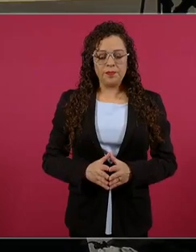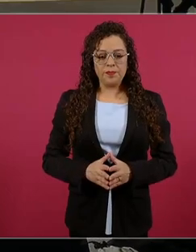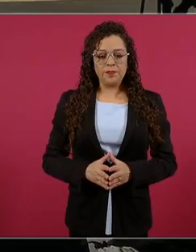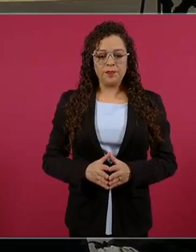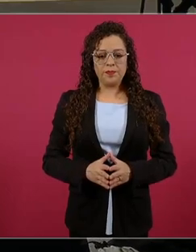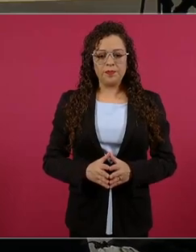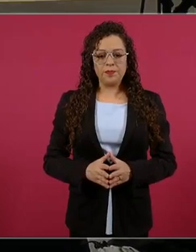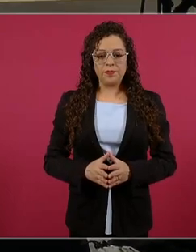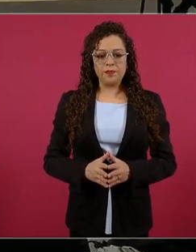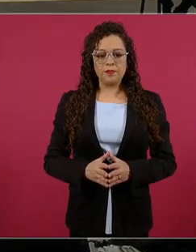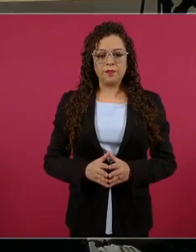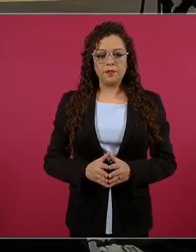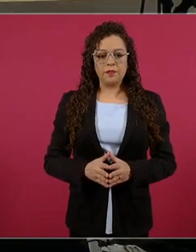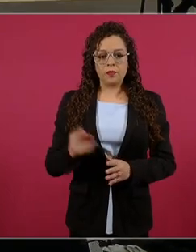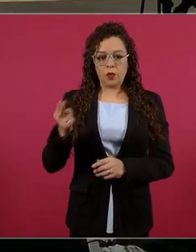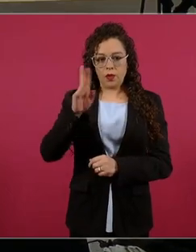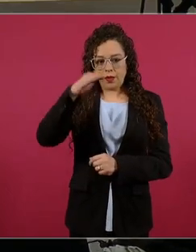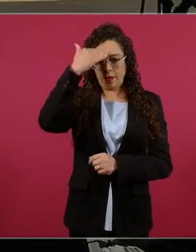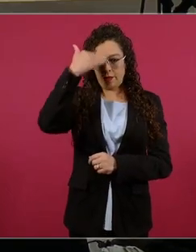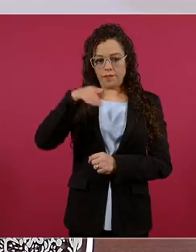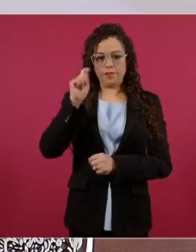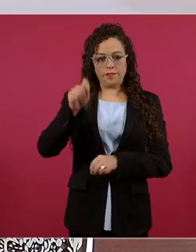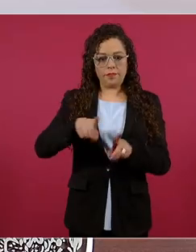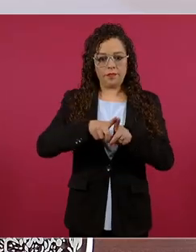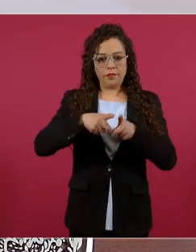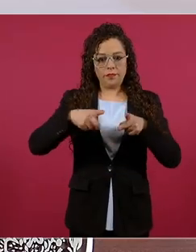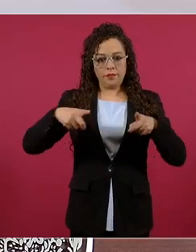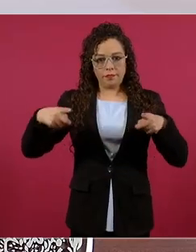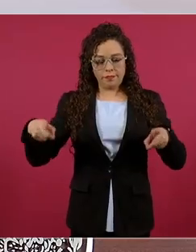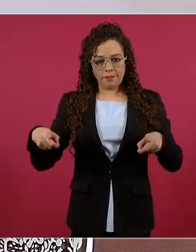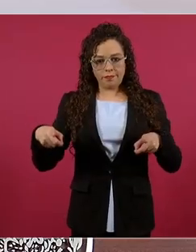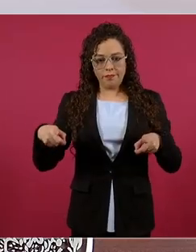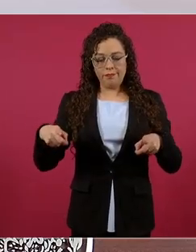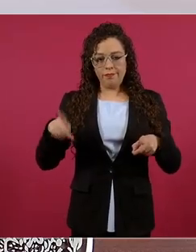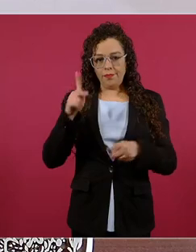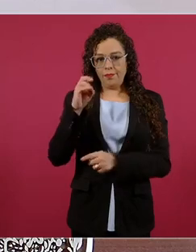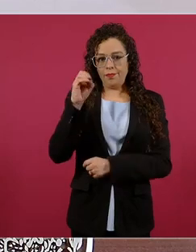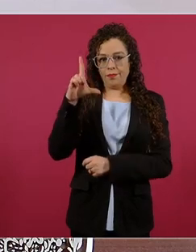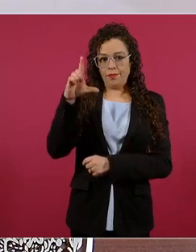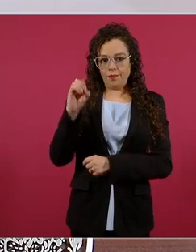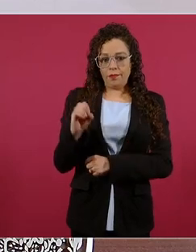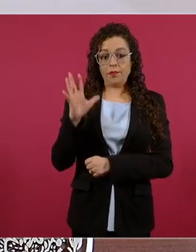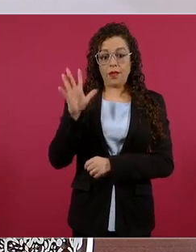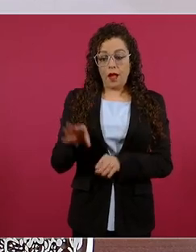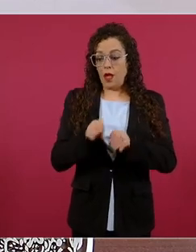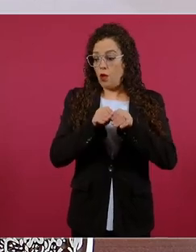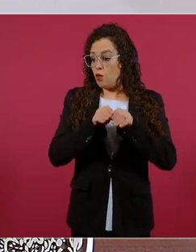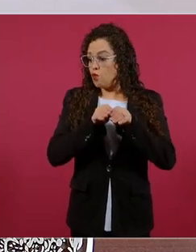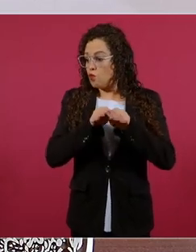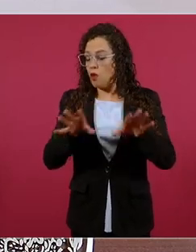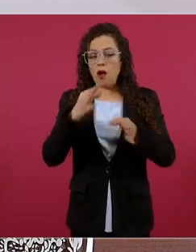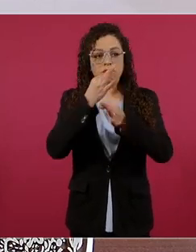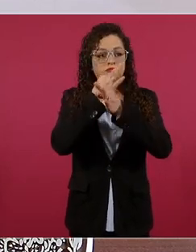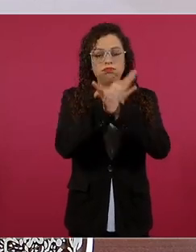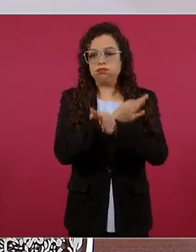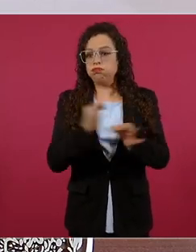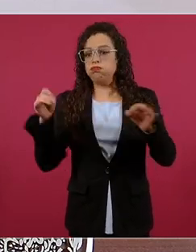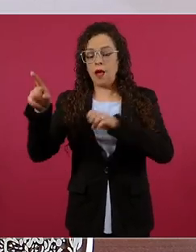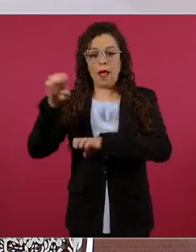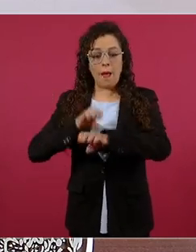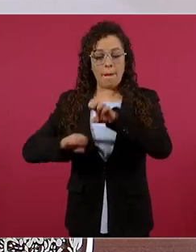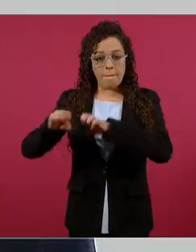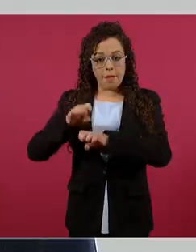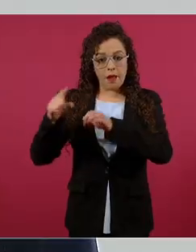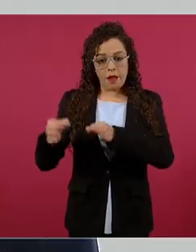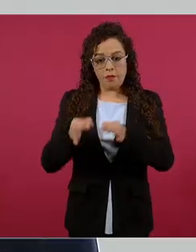Los polos de desarrollo, como ustedes saben, tienen incentivos fiscales y se están haciendo extensivos a todas las empresas que se instalen. Tendrán